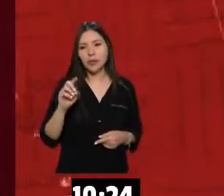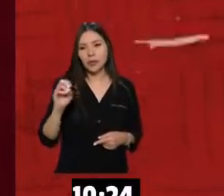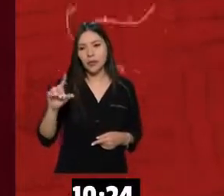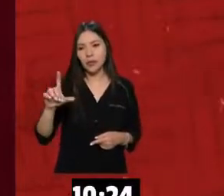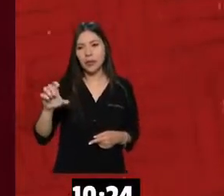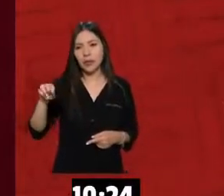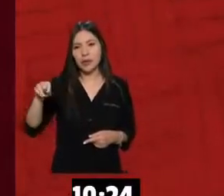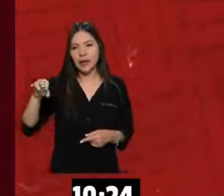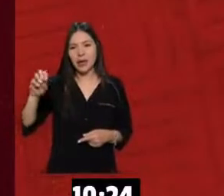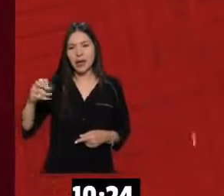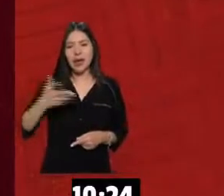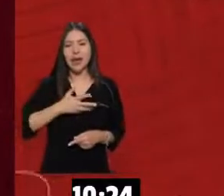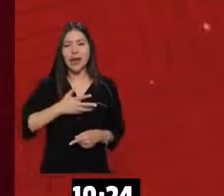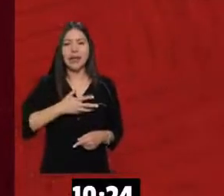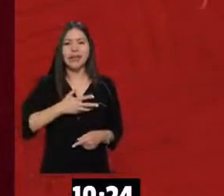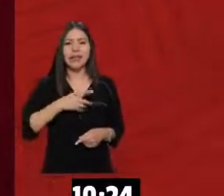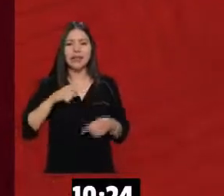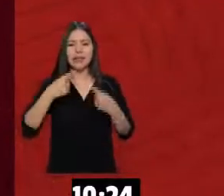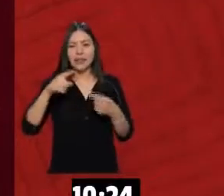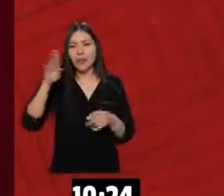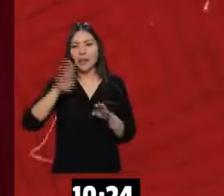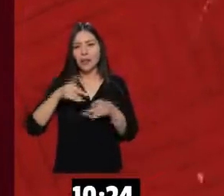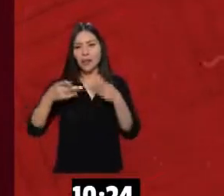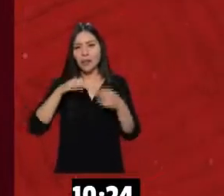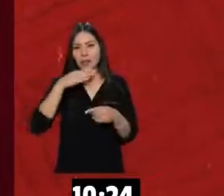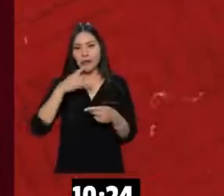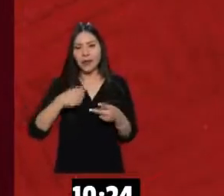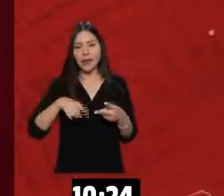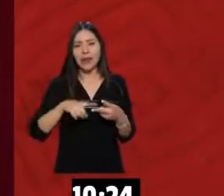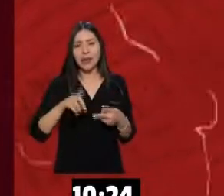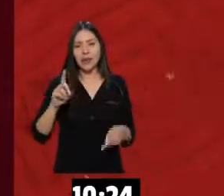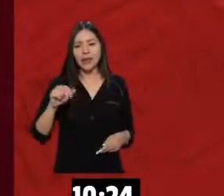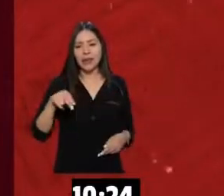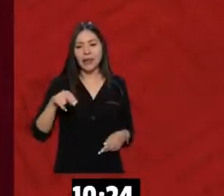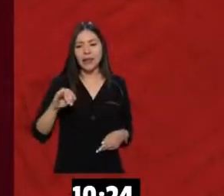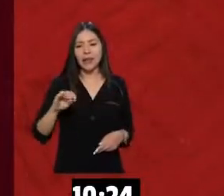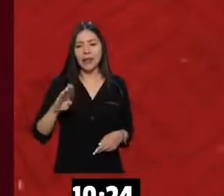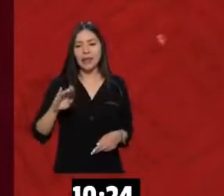la receta. Está el Danubio Blues, está